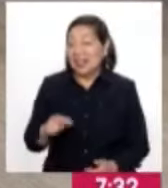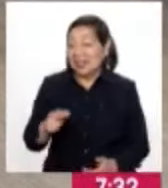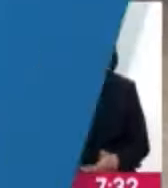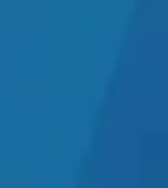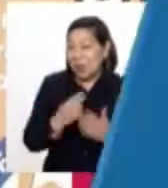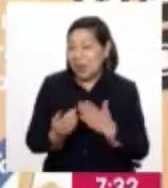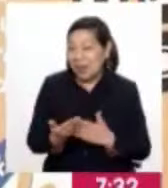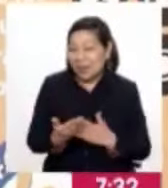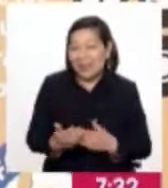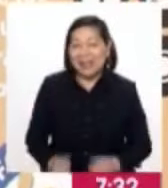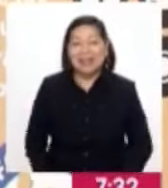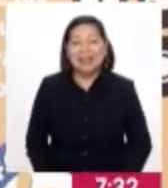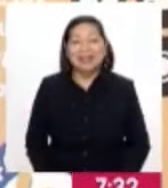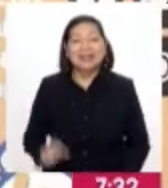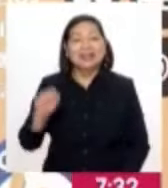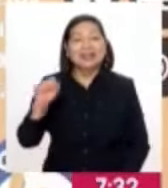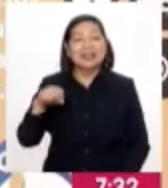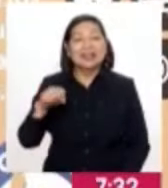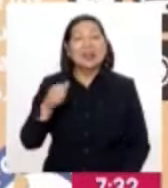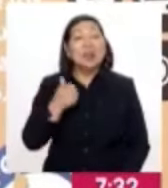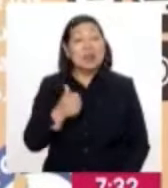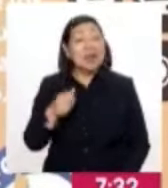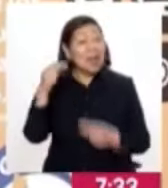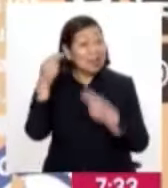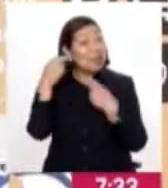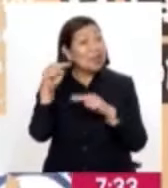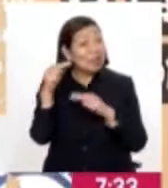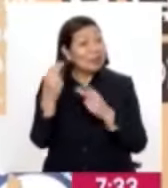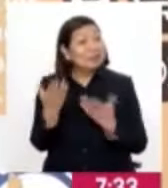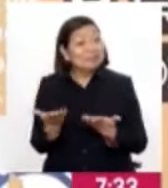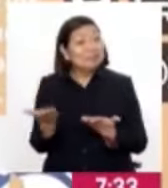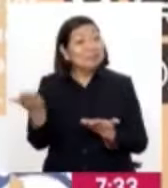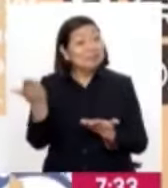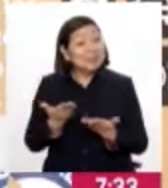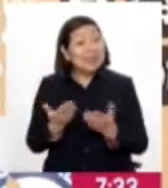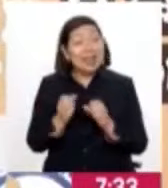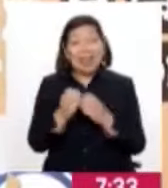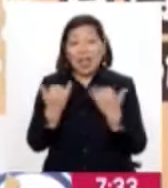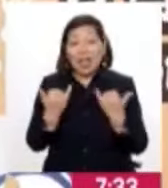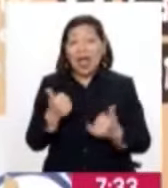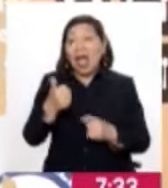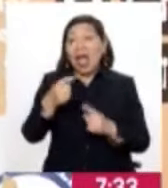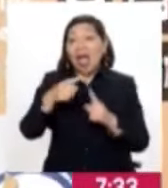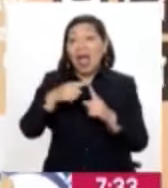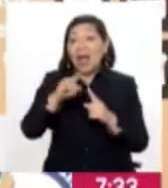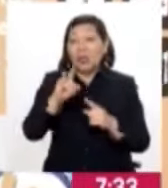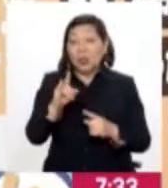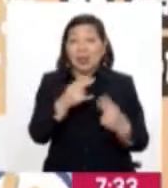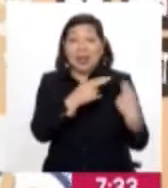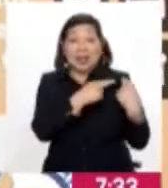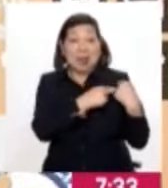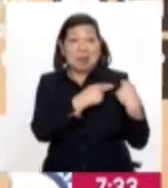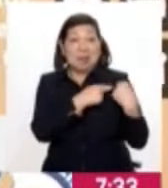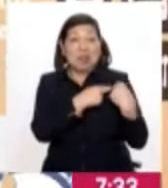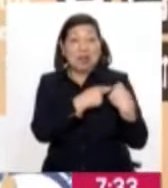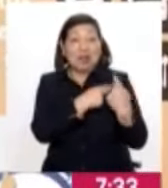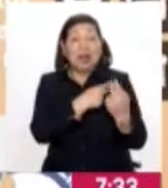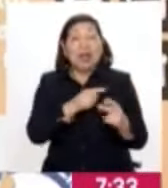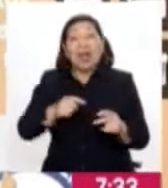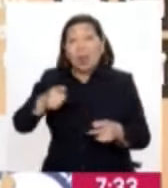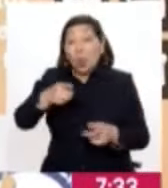Nicolás, muy buenos días. Así es, una buena noticia. En realidad, la que nos trae el día de hoy la ATU, Nicolás, y es que